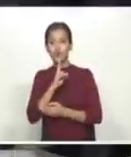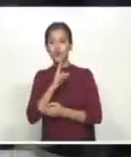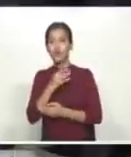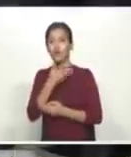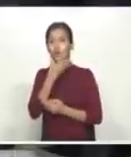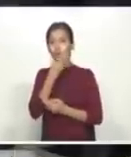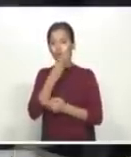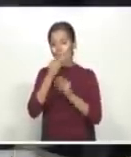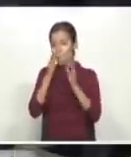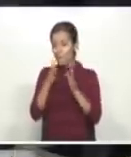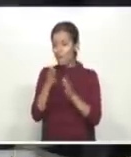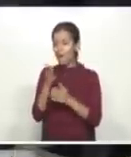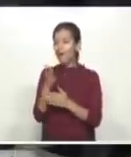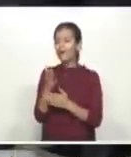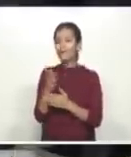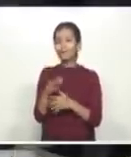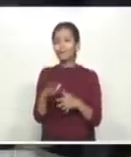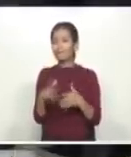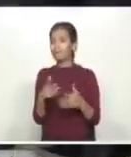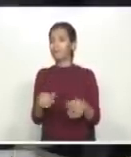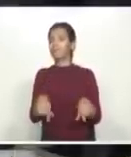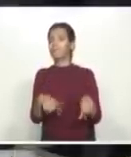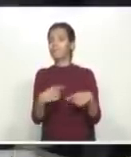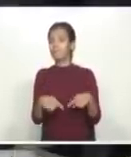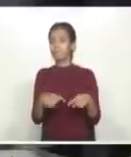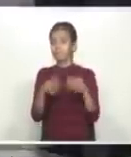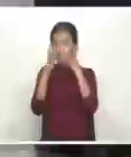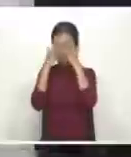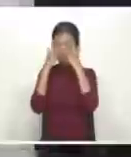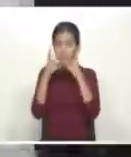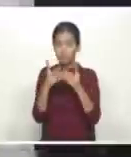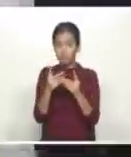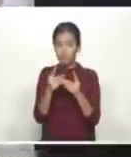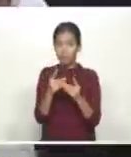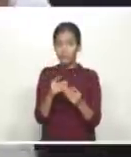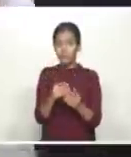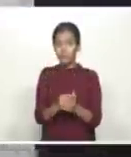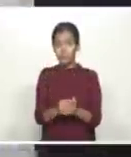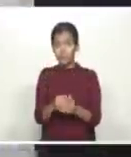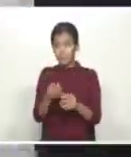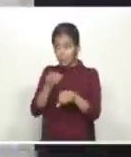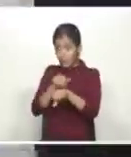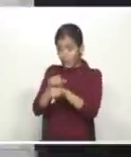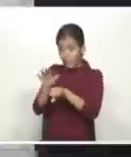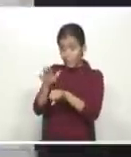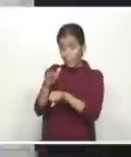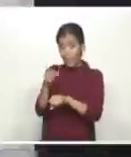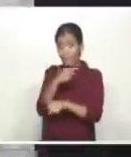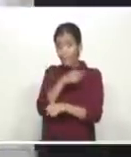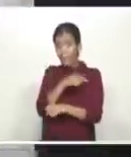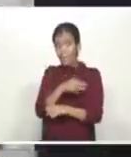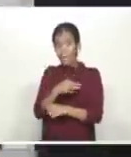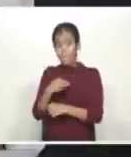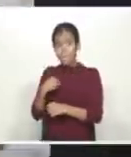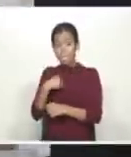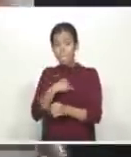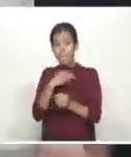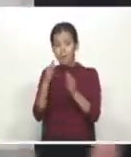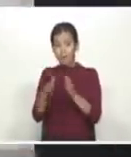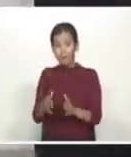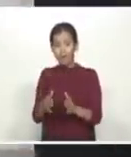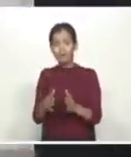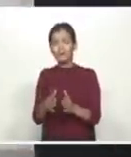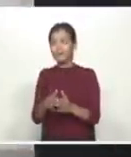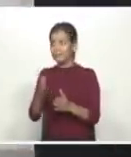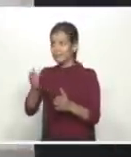miedo tomar. Hubo un presidente que mandó a su canciller a China y lo recibieron allá para